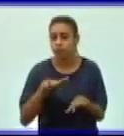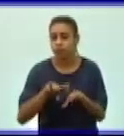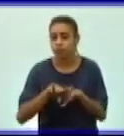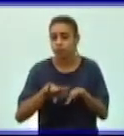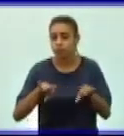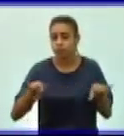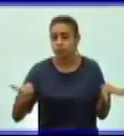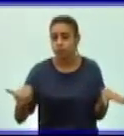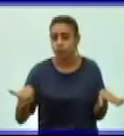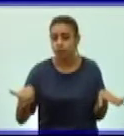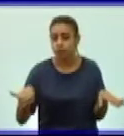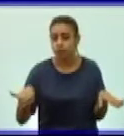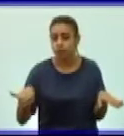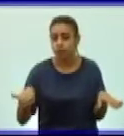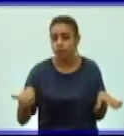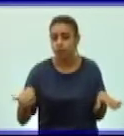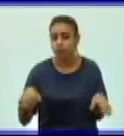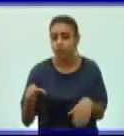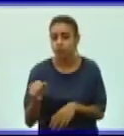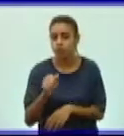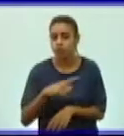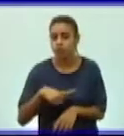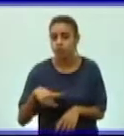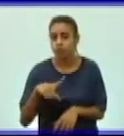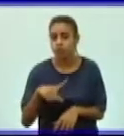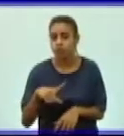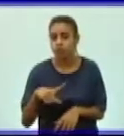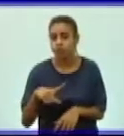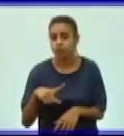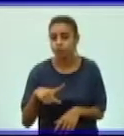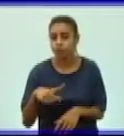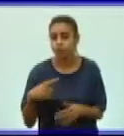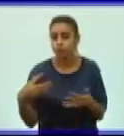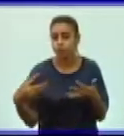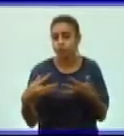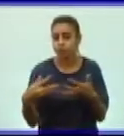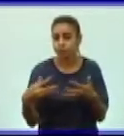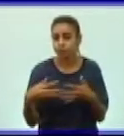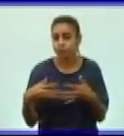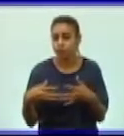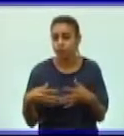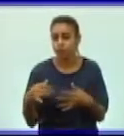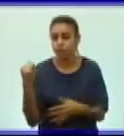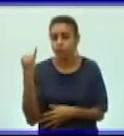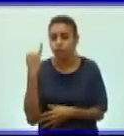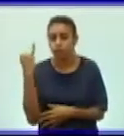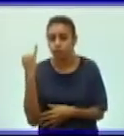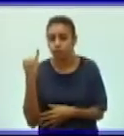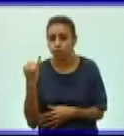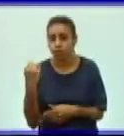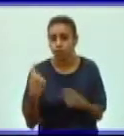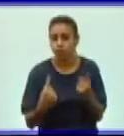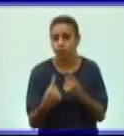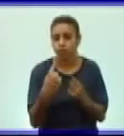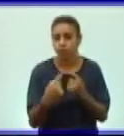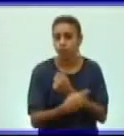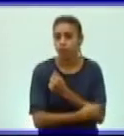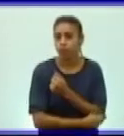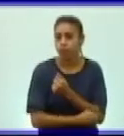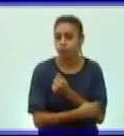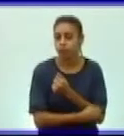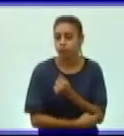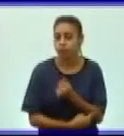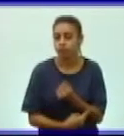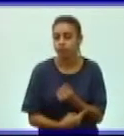nivel mundial este sistema social que emparejaba un poco las relaciones internacionales entre los países. Recuerden que también trajo como